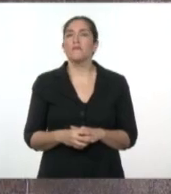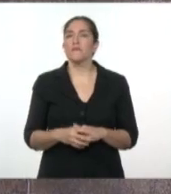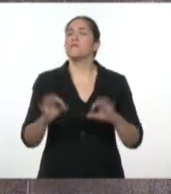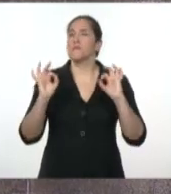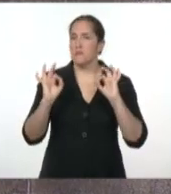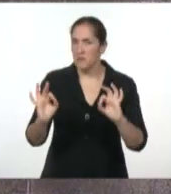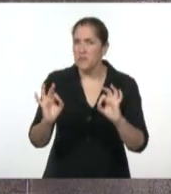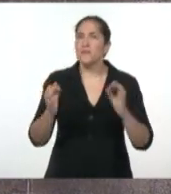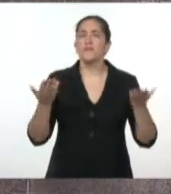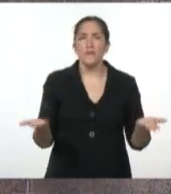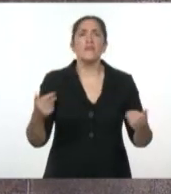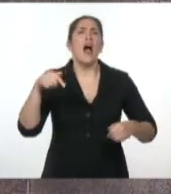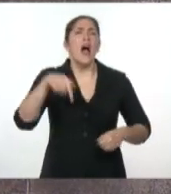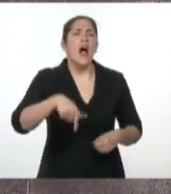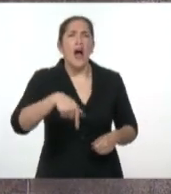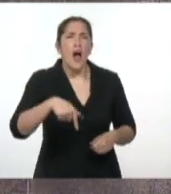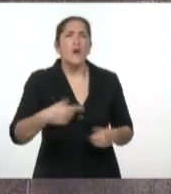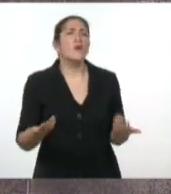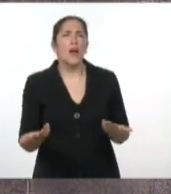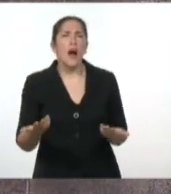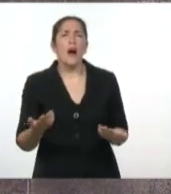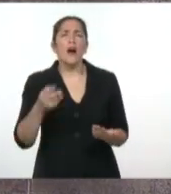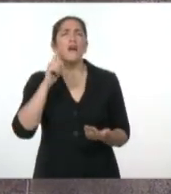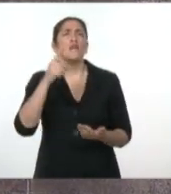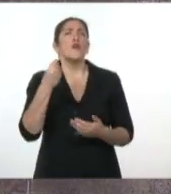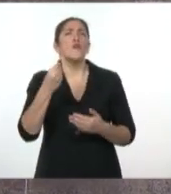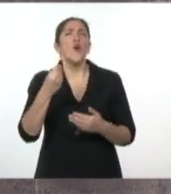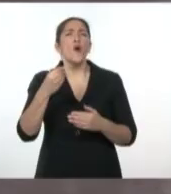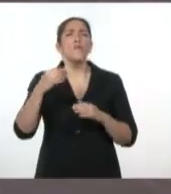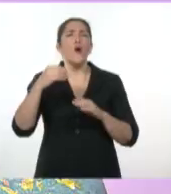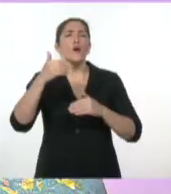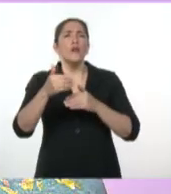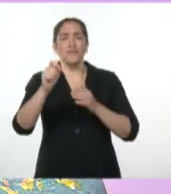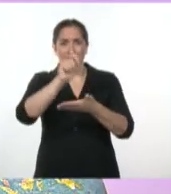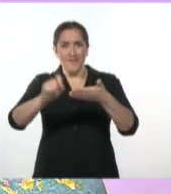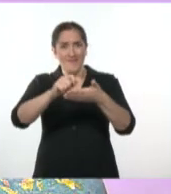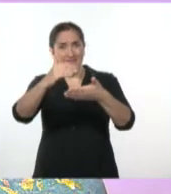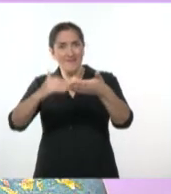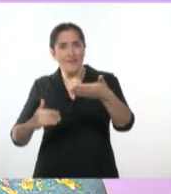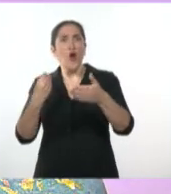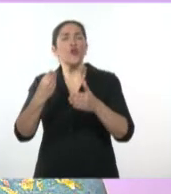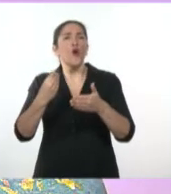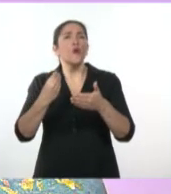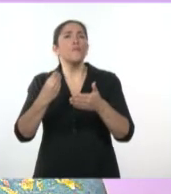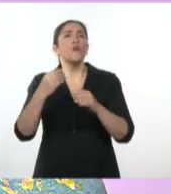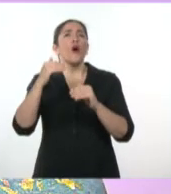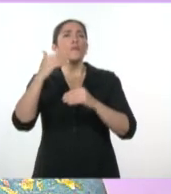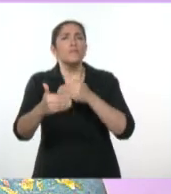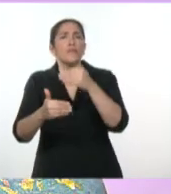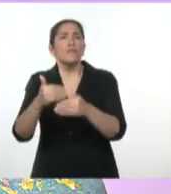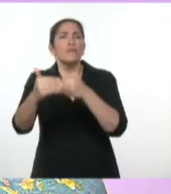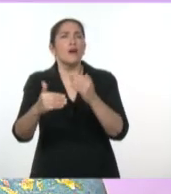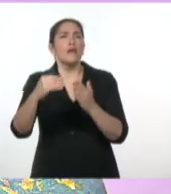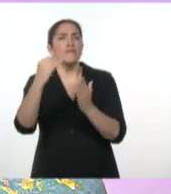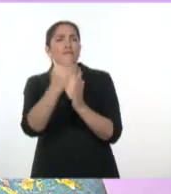¿cuáles fueron los procedimientos que aparecieron en esta última nota, en esta segunda nota, para